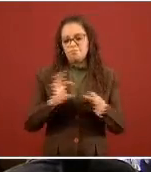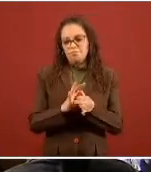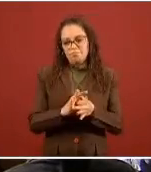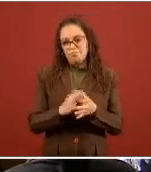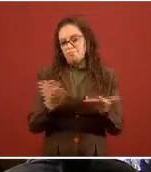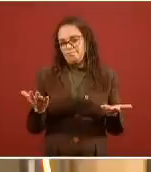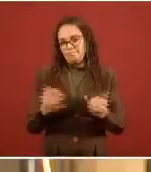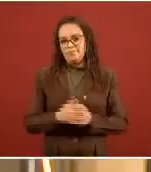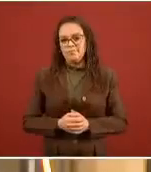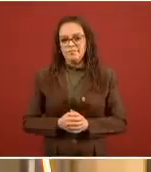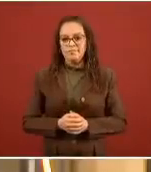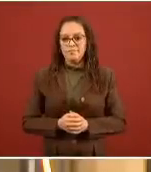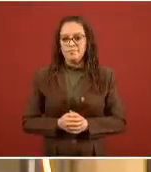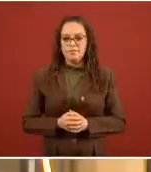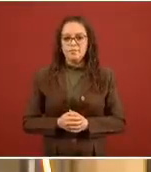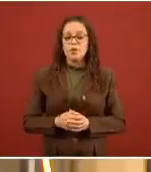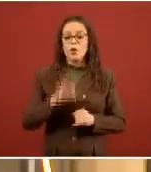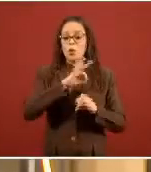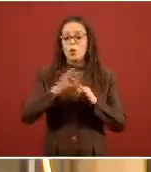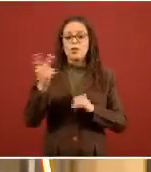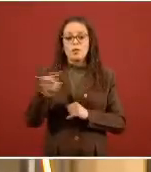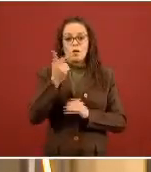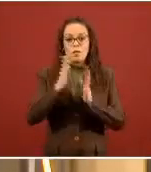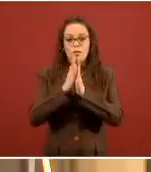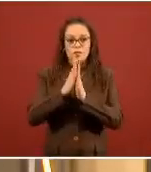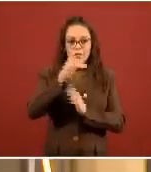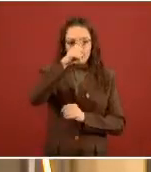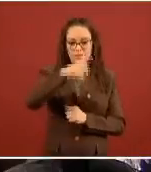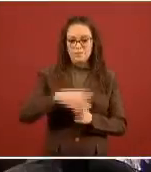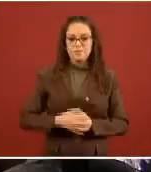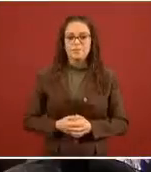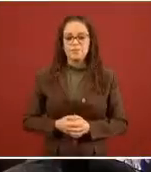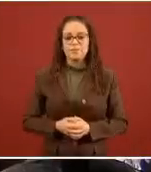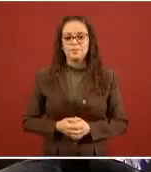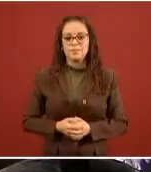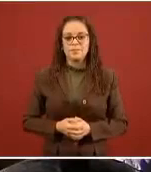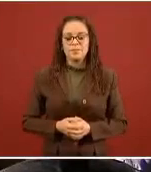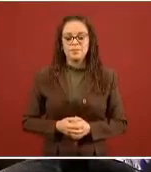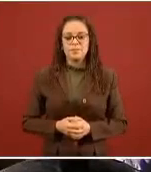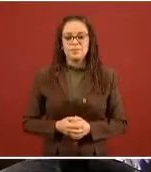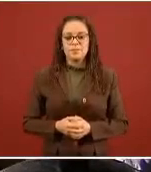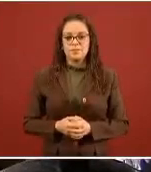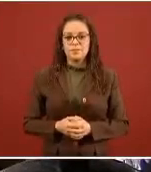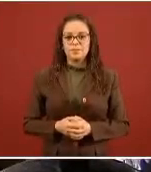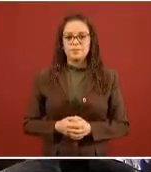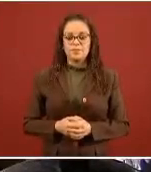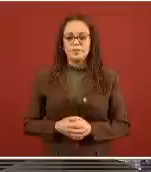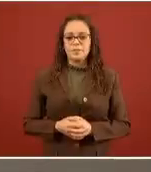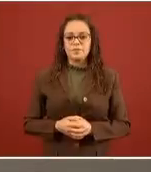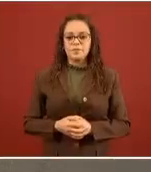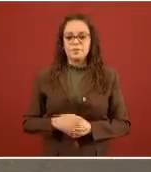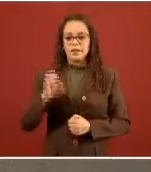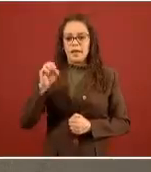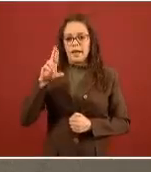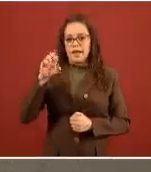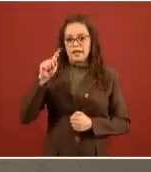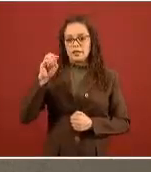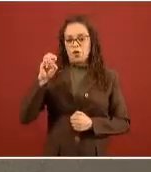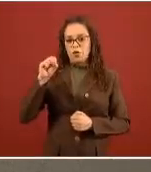Gracias. Es usted un hombre público. Última pregunta, y la pregunta era con fines públicos, doctor. Gracias. Gracias. Ernesto